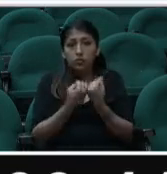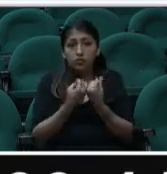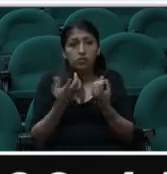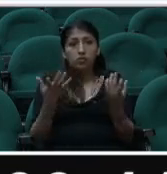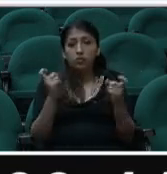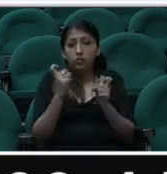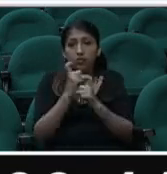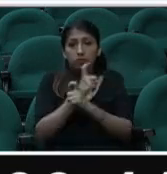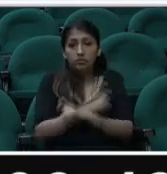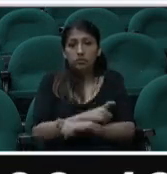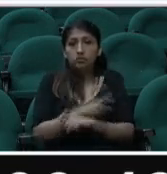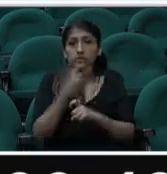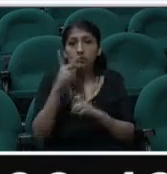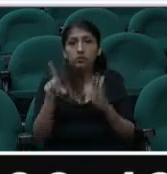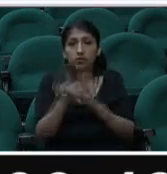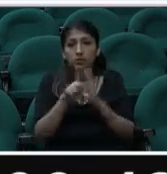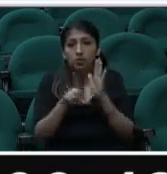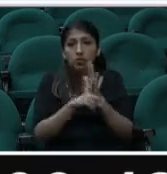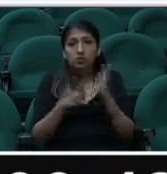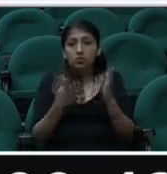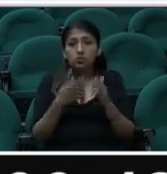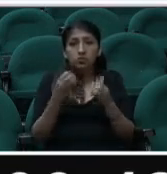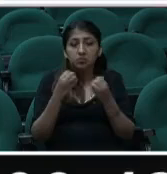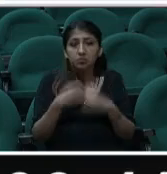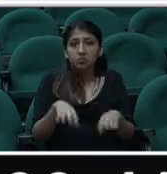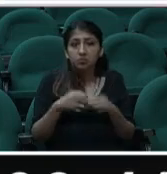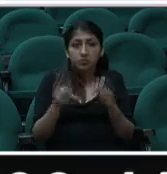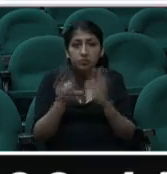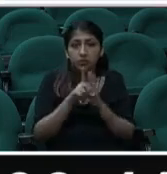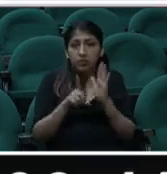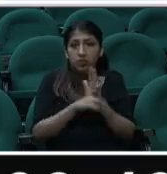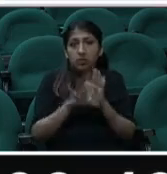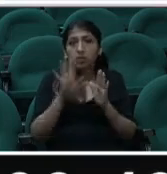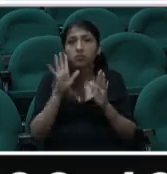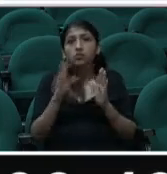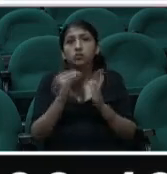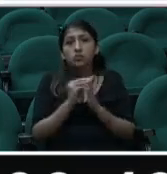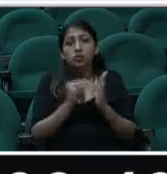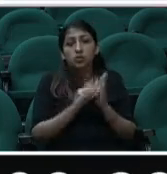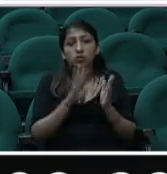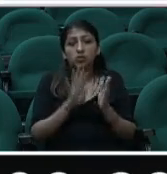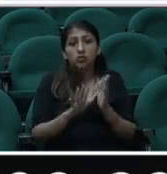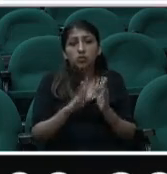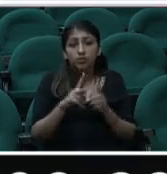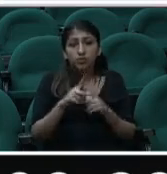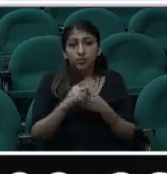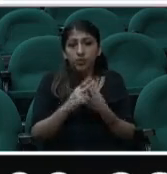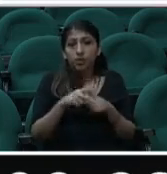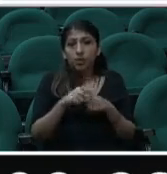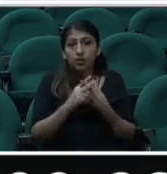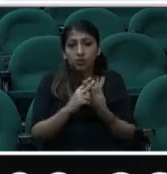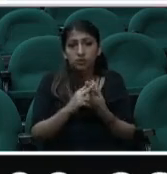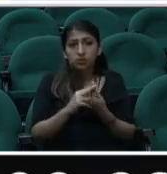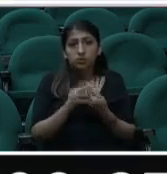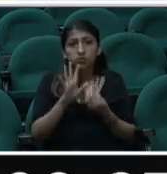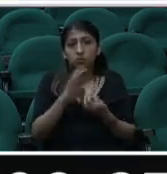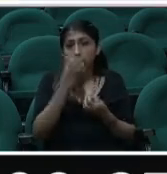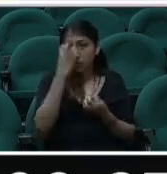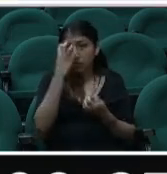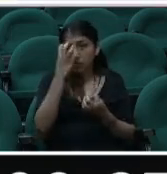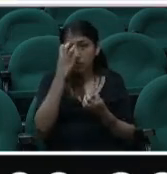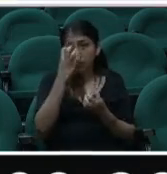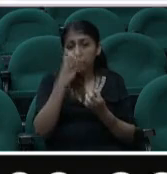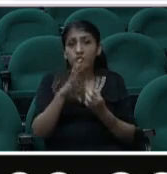compleja ver unas leyes muy permisivas el establecer el mecanismo desde la educación